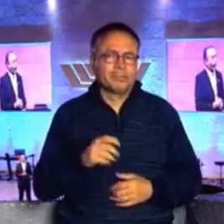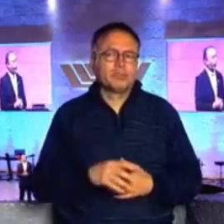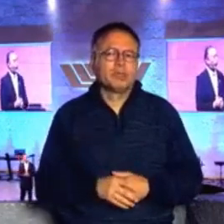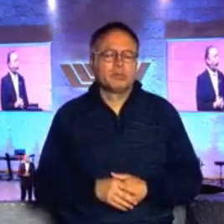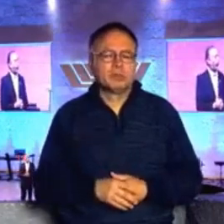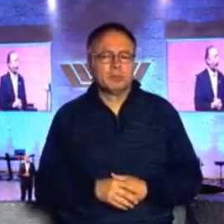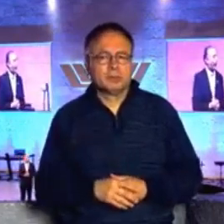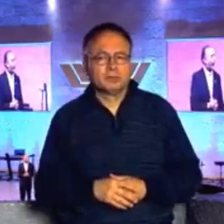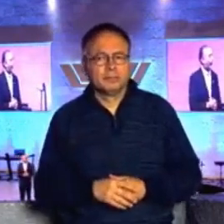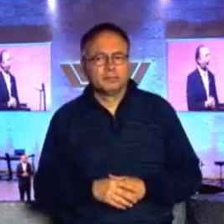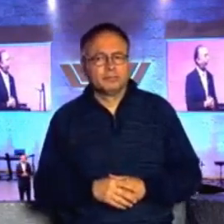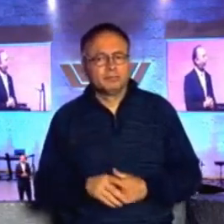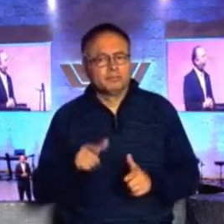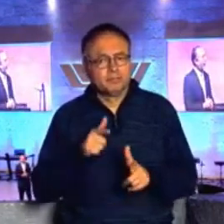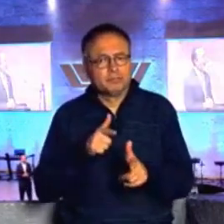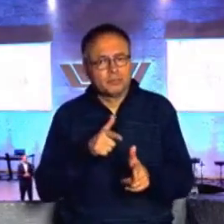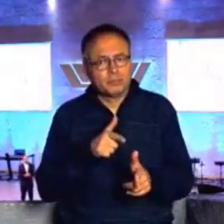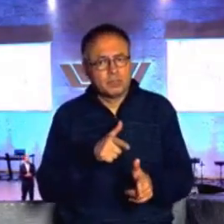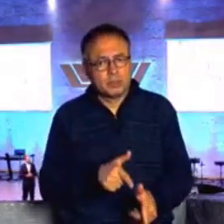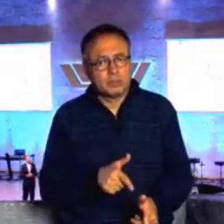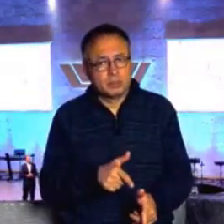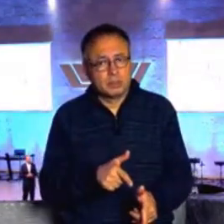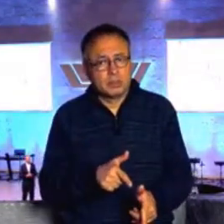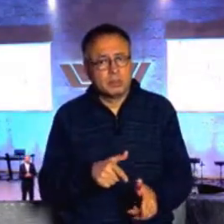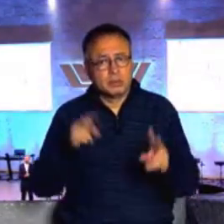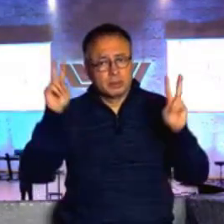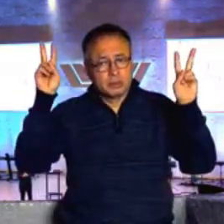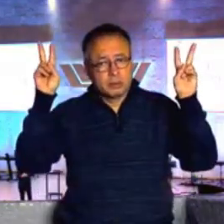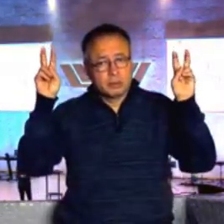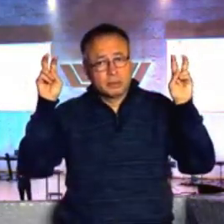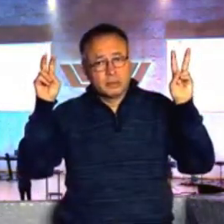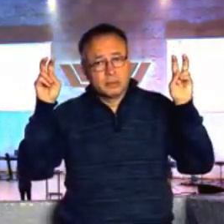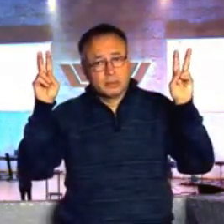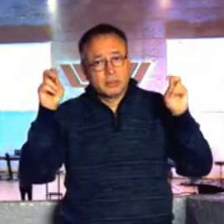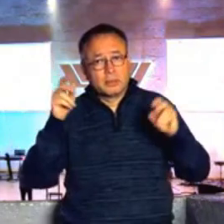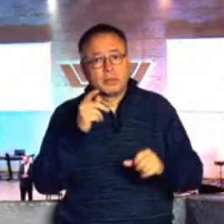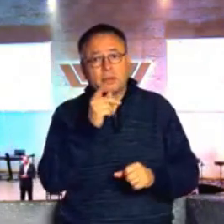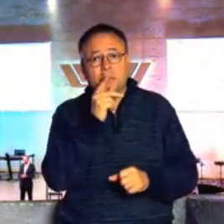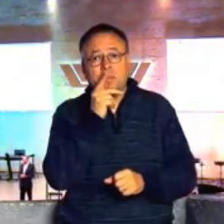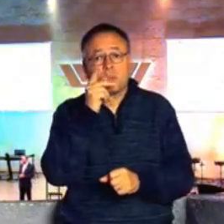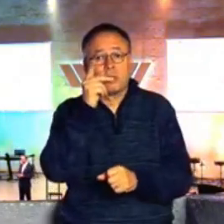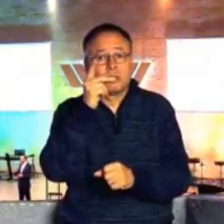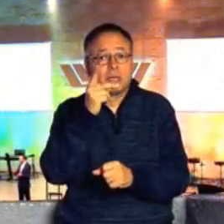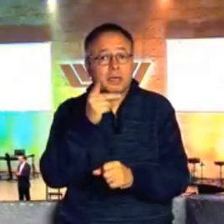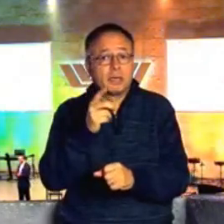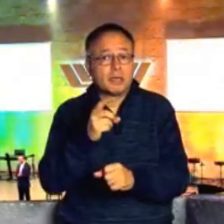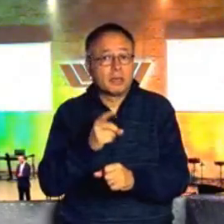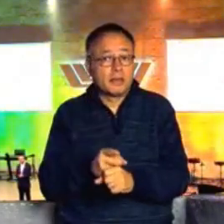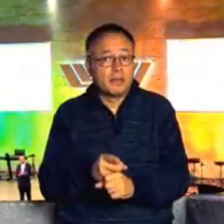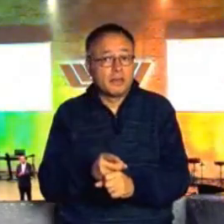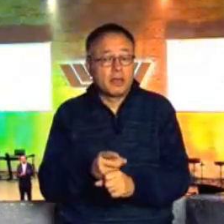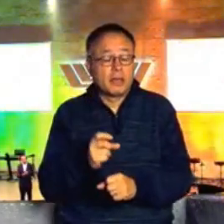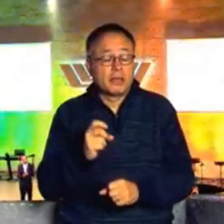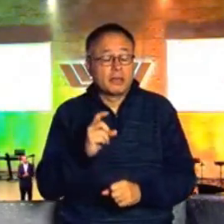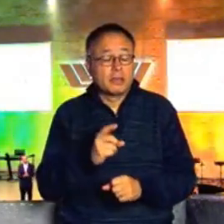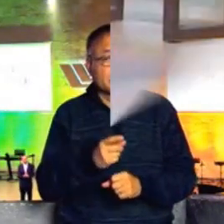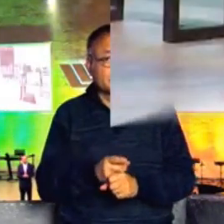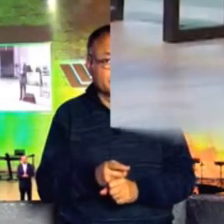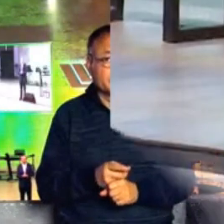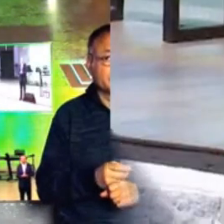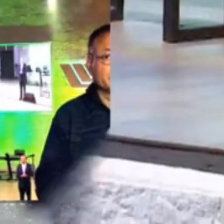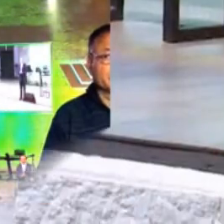seguimos hoy con la serie la paternidad de Dios Cuántos aquí son hijos de Dios Dile que tienes a tu lado yo soy hijo